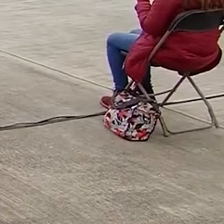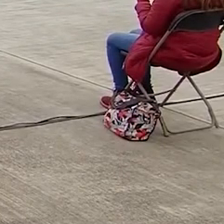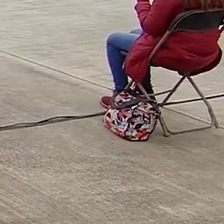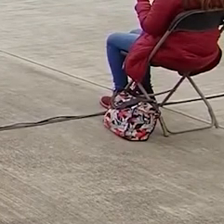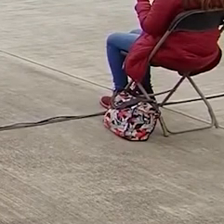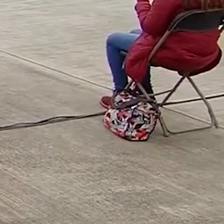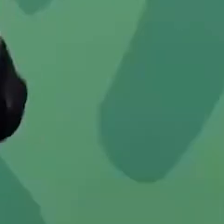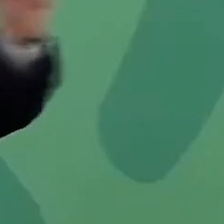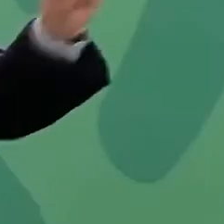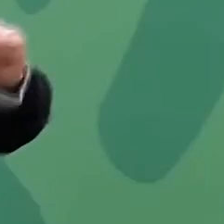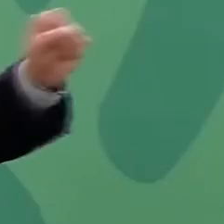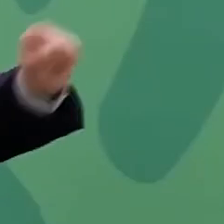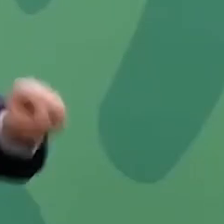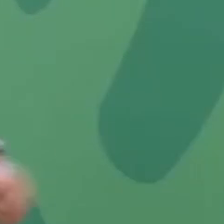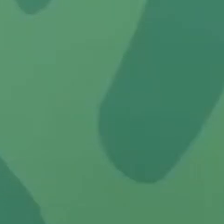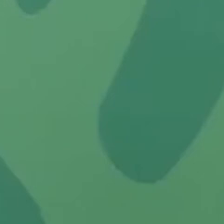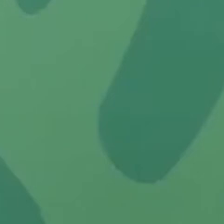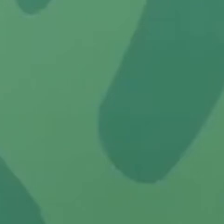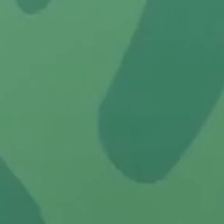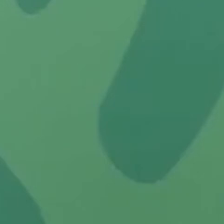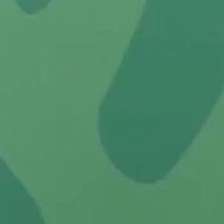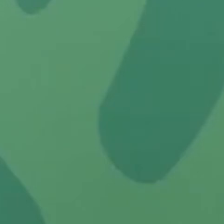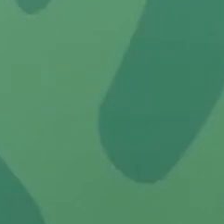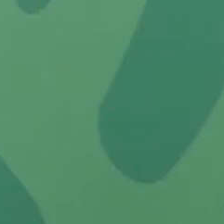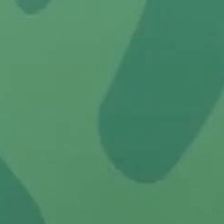y puse un mensaje